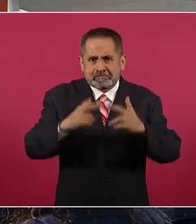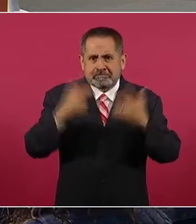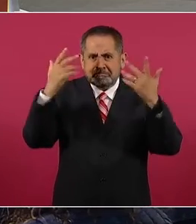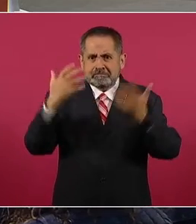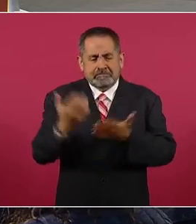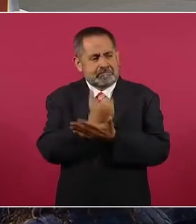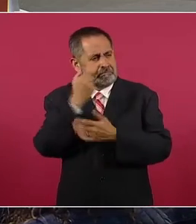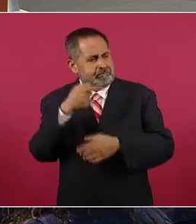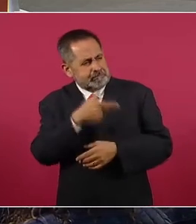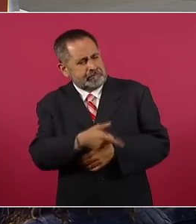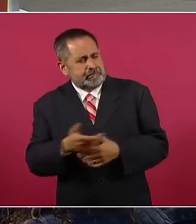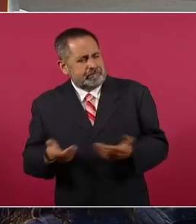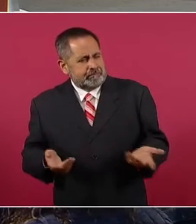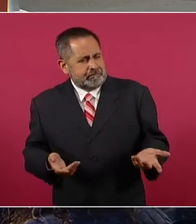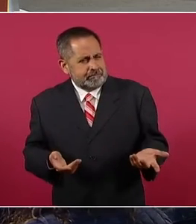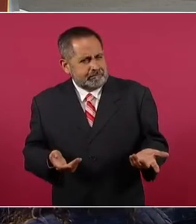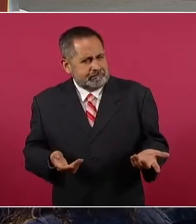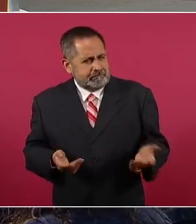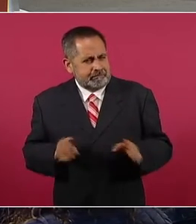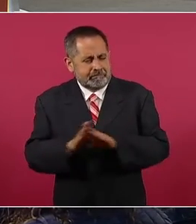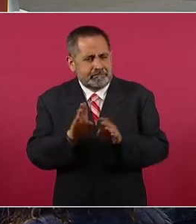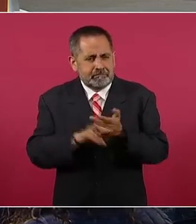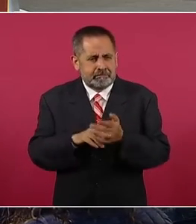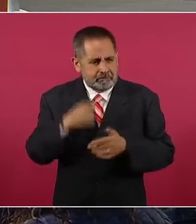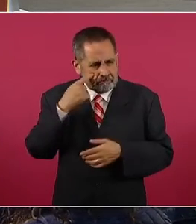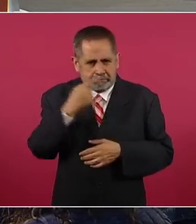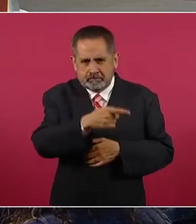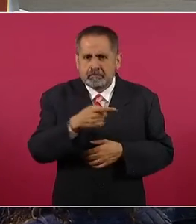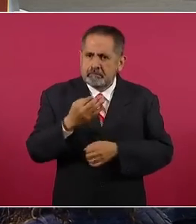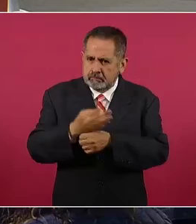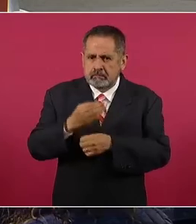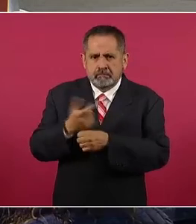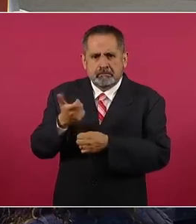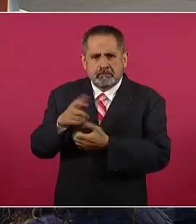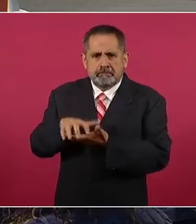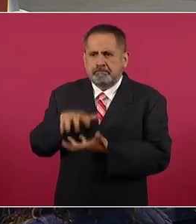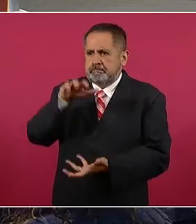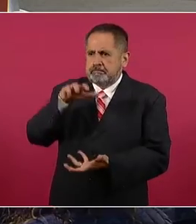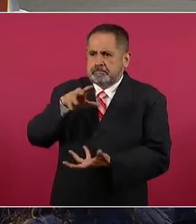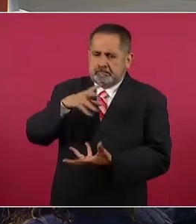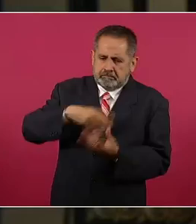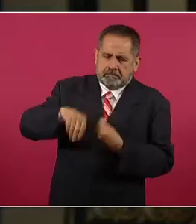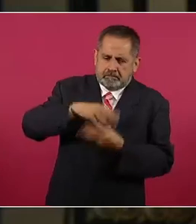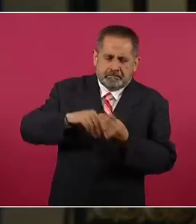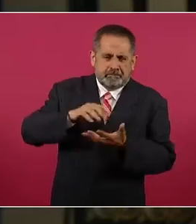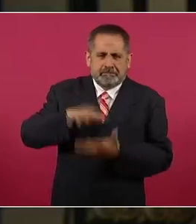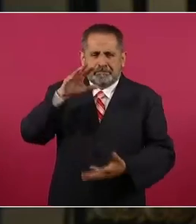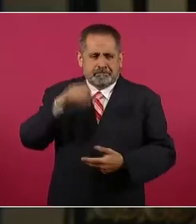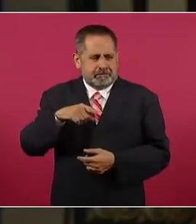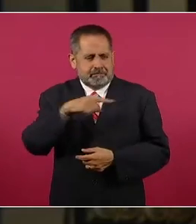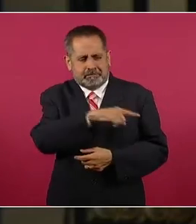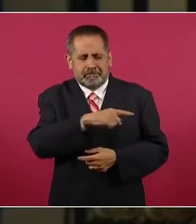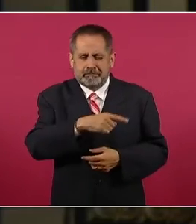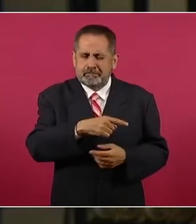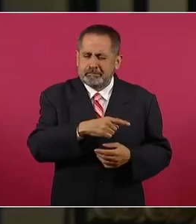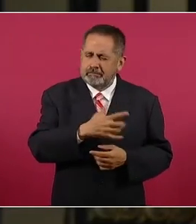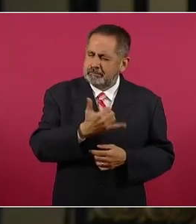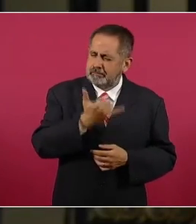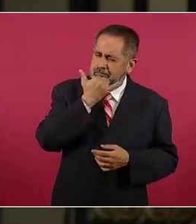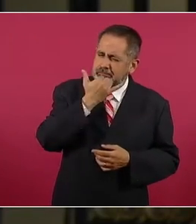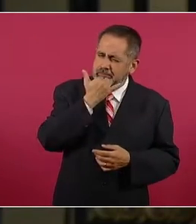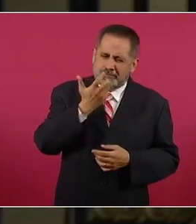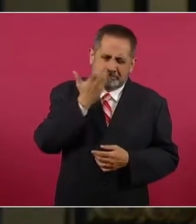ganancias, pues lo que podría ser un indicador de que está creciendo la inversión privada? ¿No es esto contradictorio,